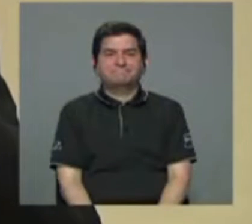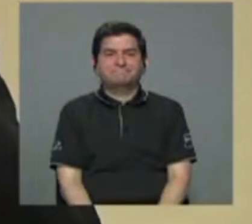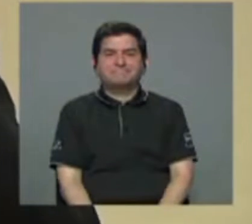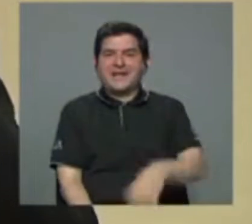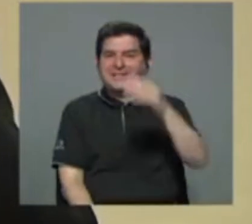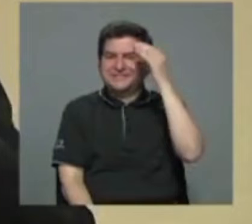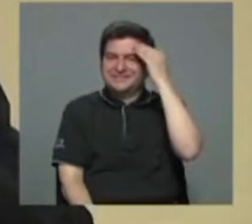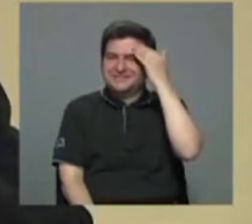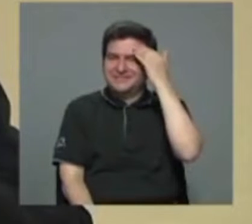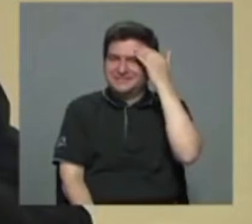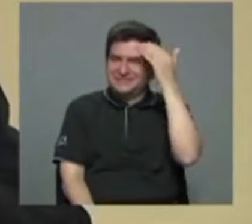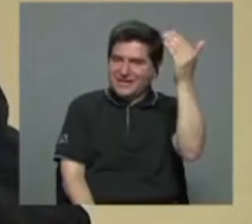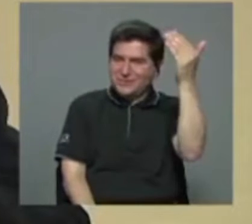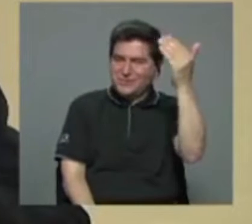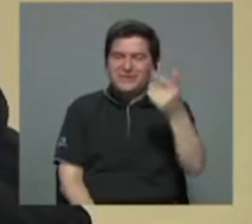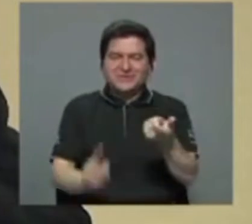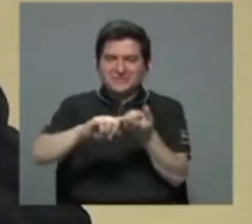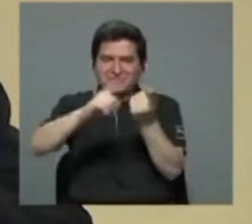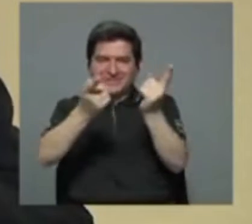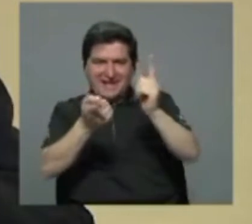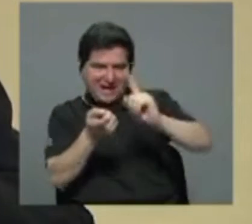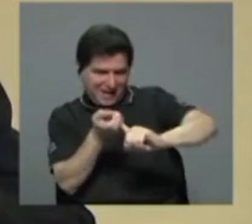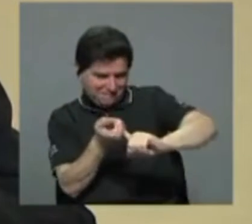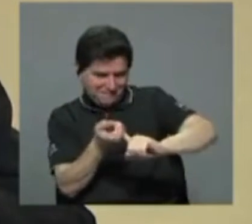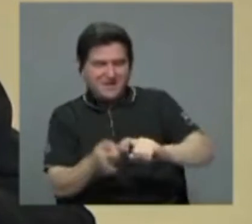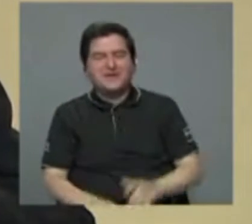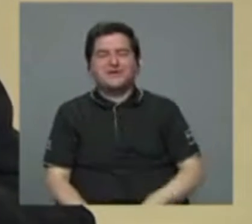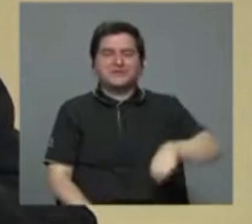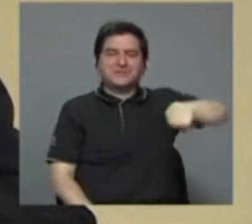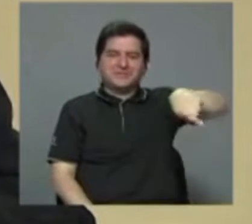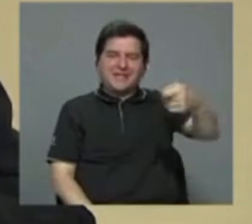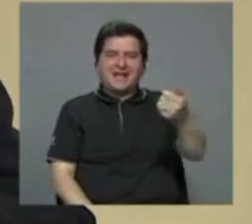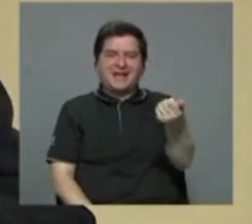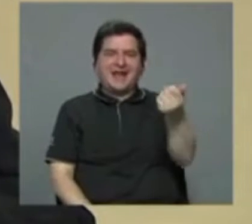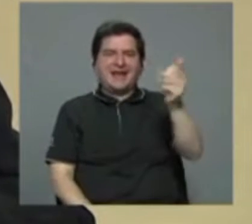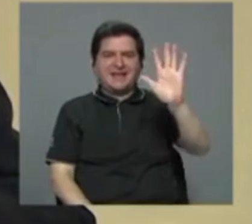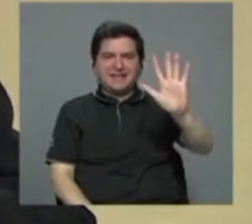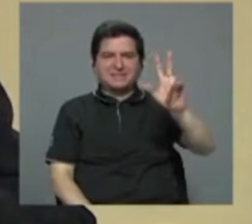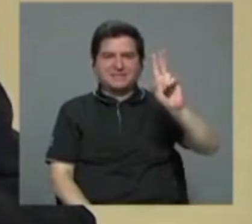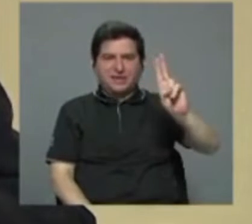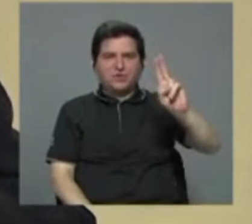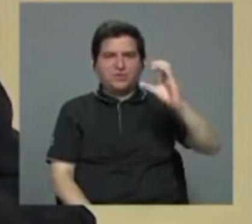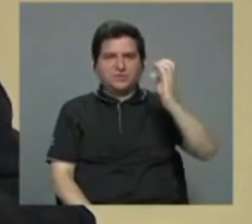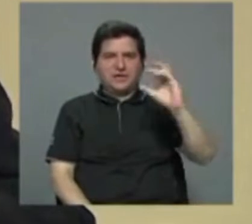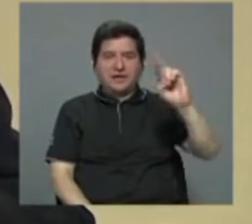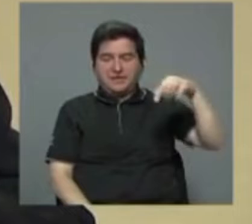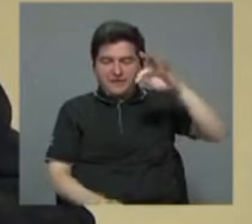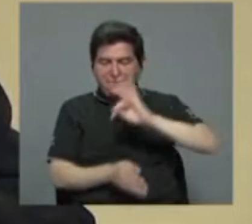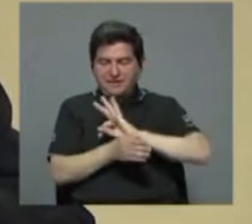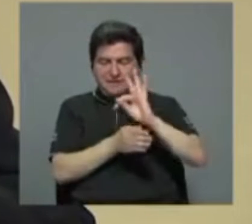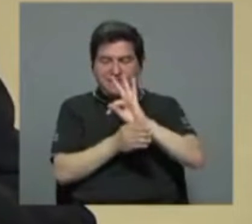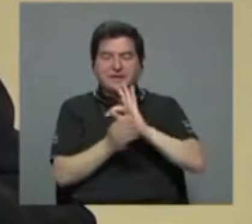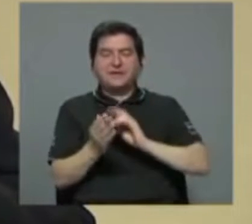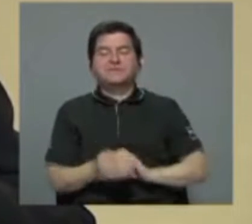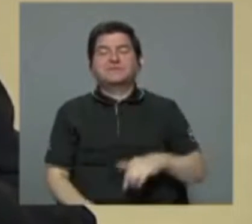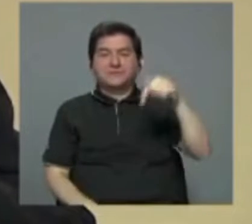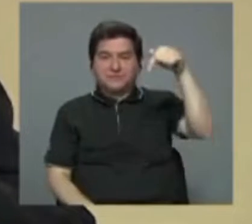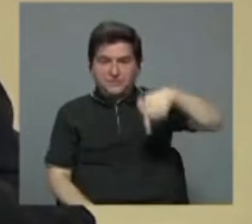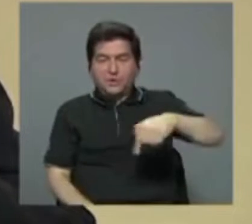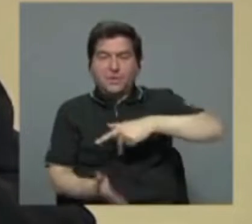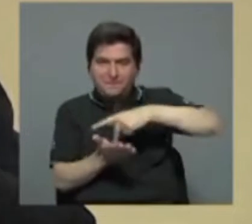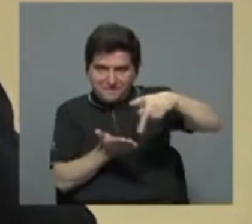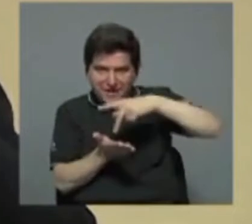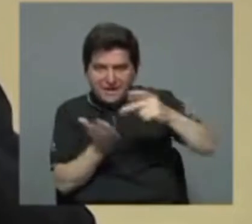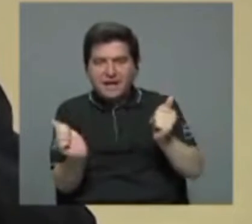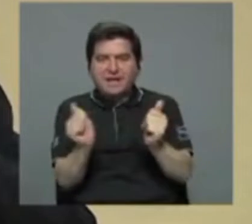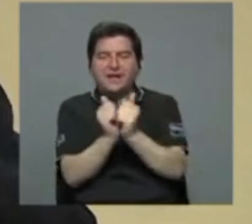Los saludamos, amigas y amigos de 15 UCR, este medio televisivo universitario que se paga